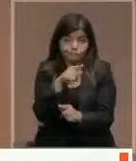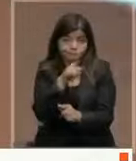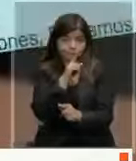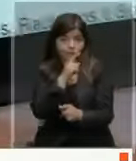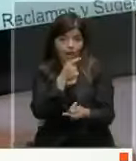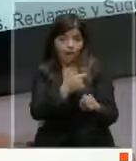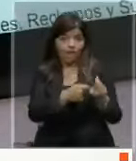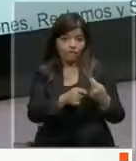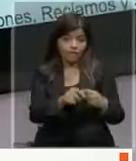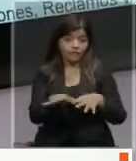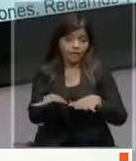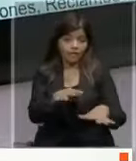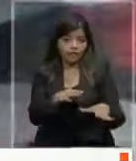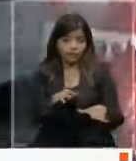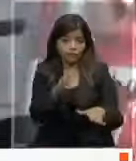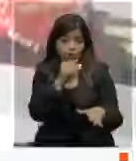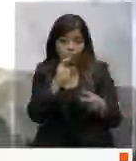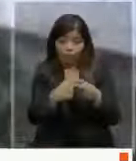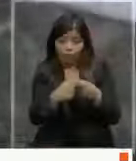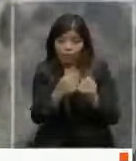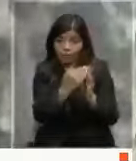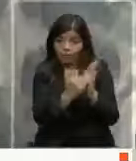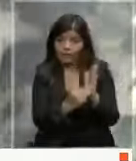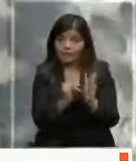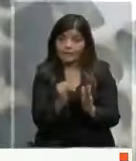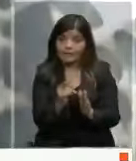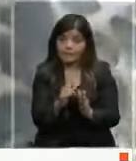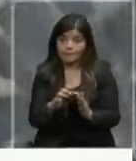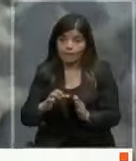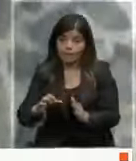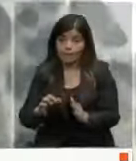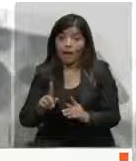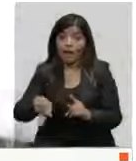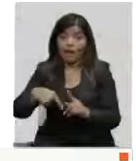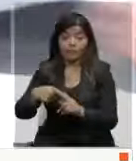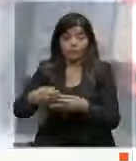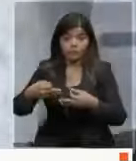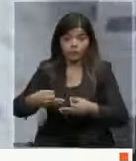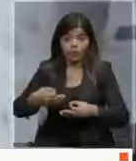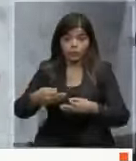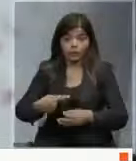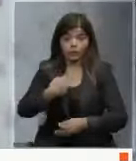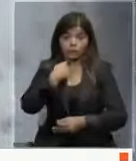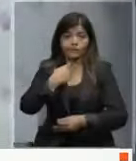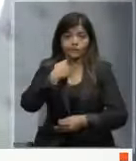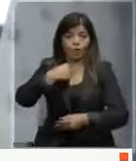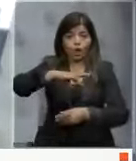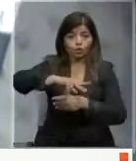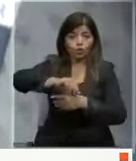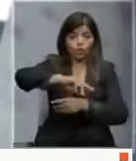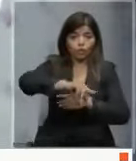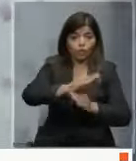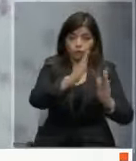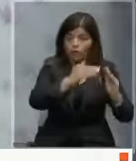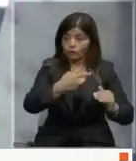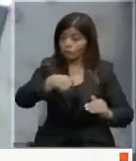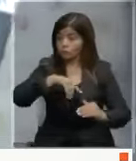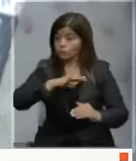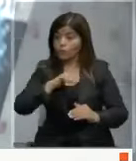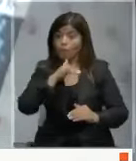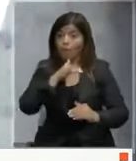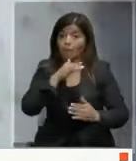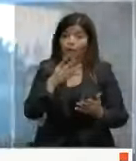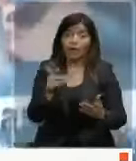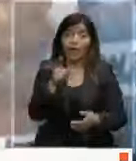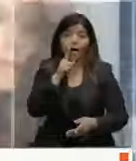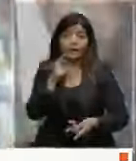de productos que no tienen inscripción isp además aseguraron haber sido Víctimas de diversos os hurtos en sus bodegas por lo que no descartan